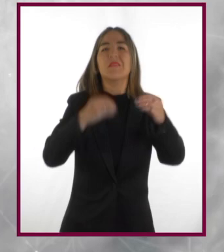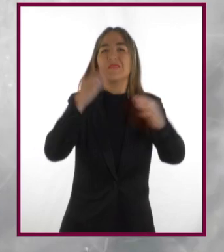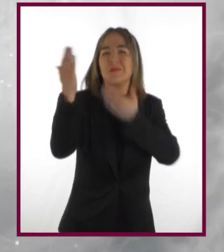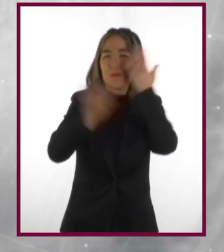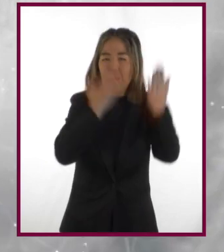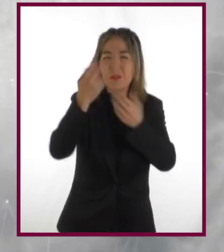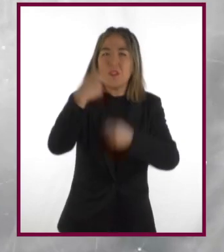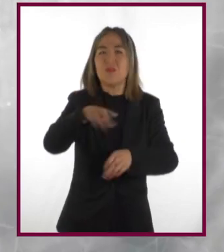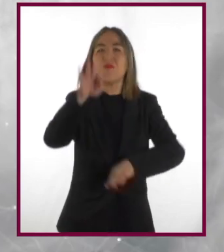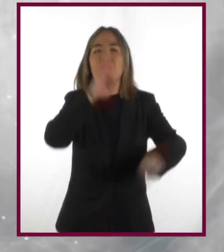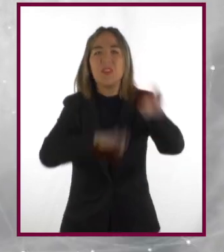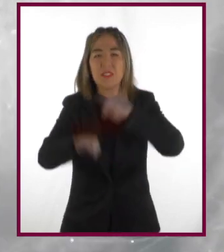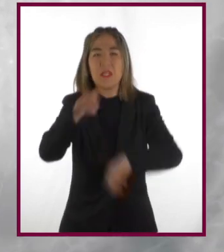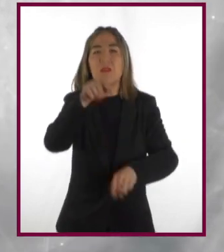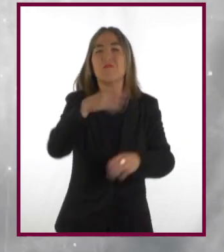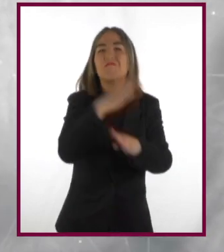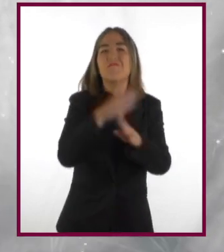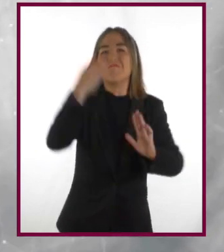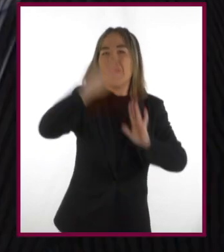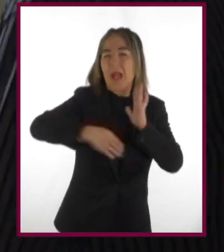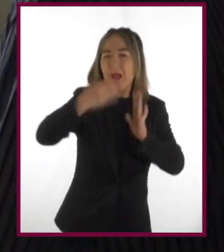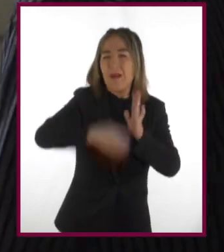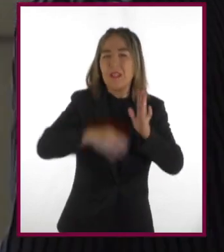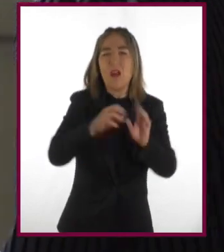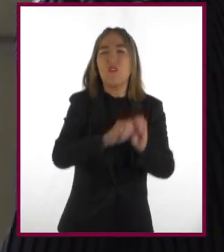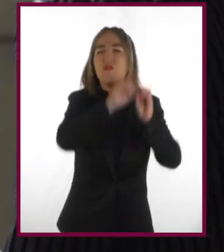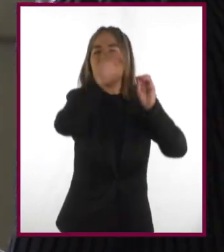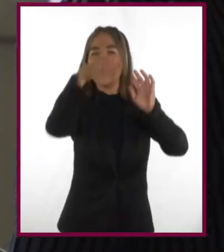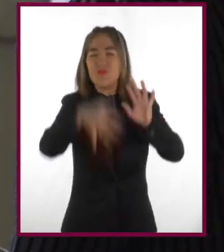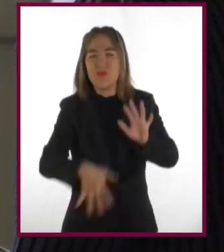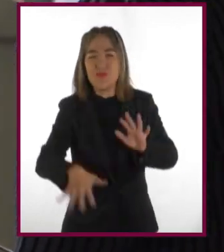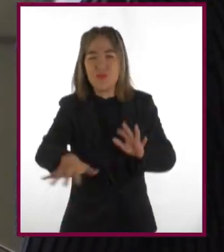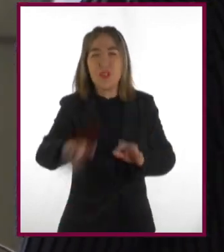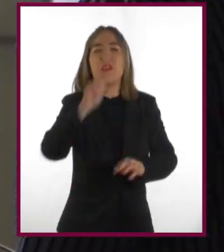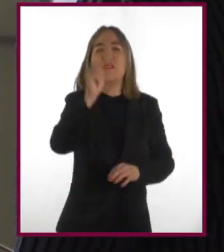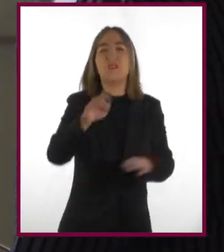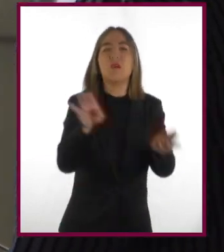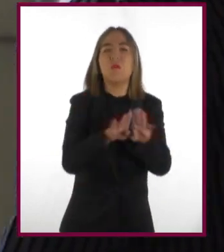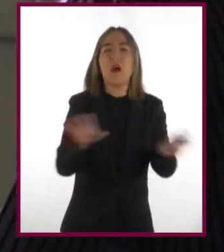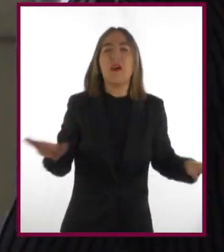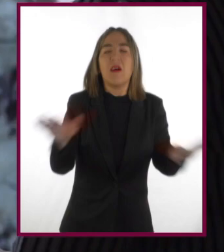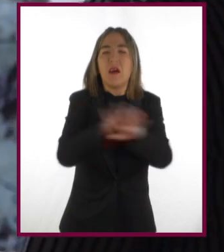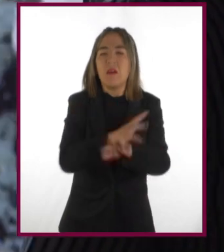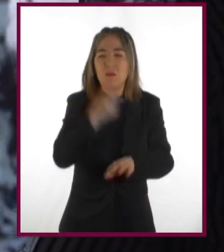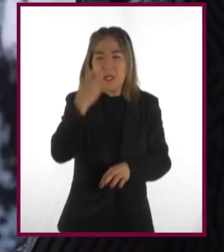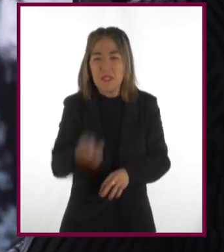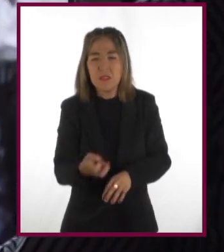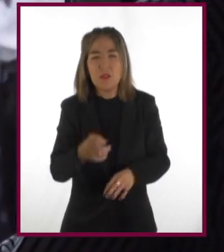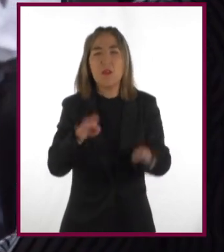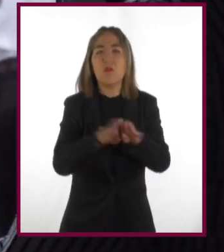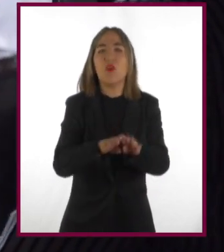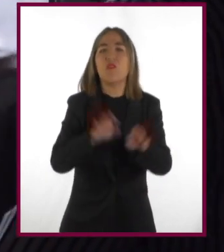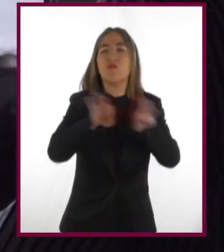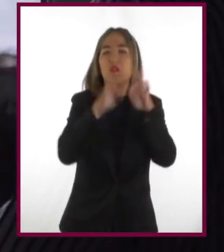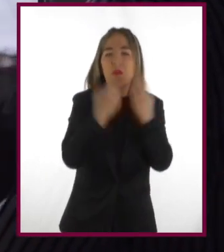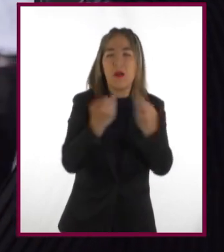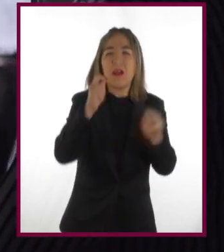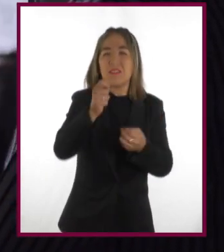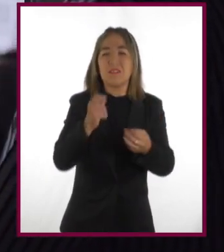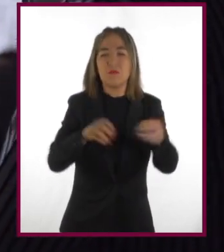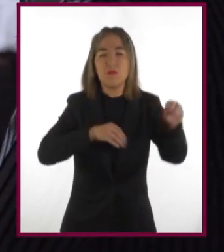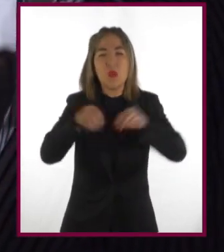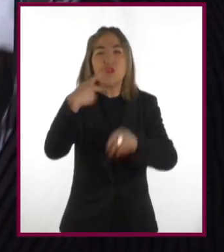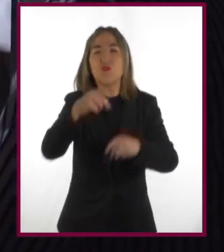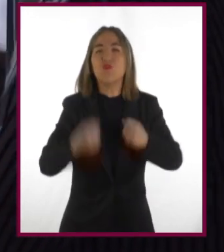un campo de la física que es la mecánica de fluidos, que es un campo muy amplio que estudia el movimiento y la estructura de los fluidos